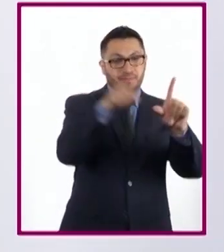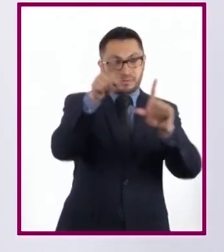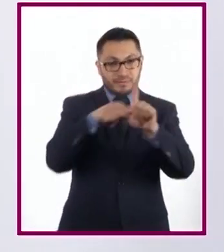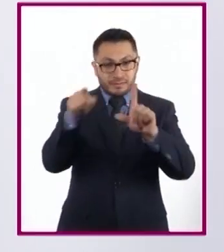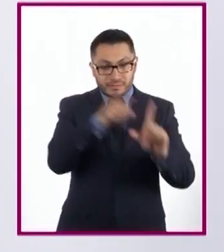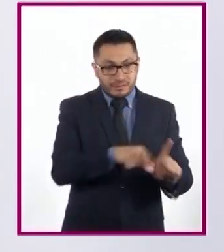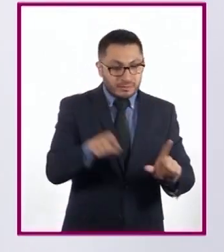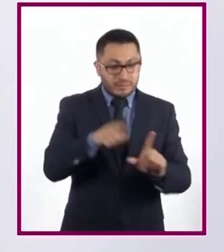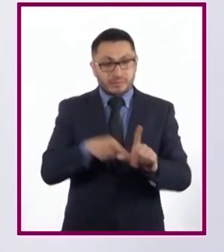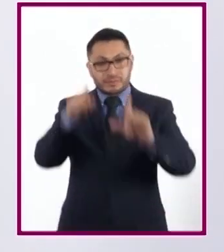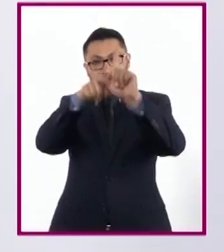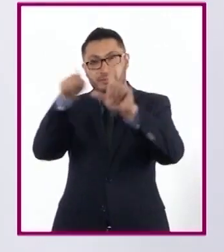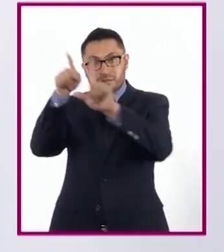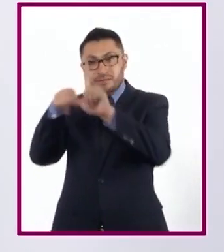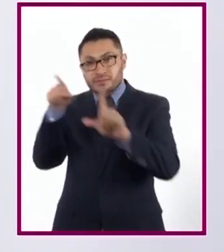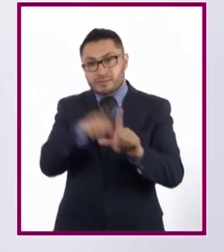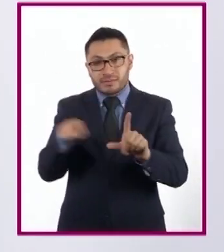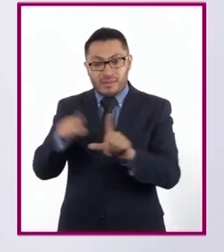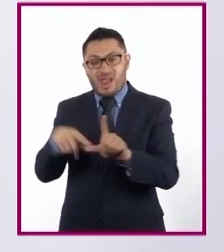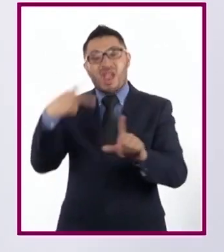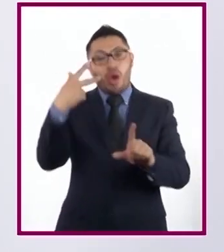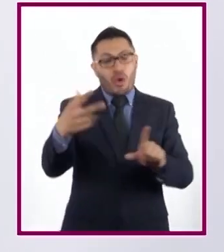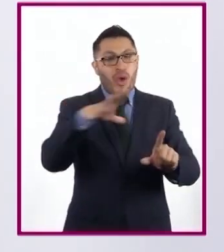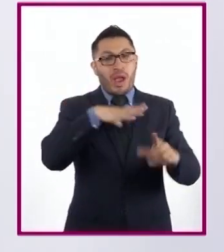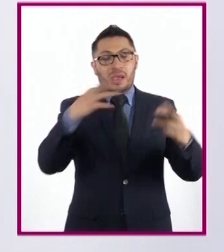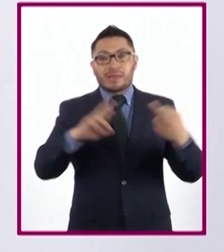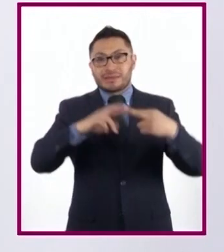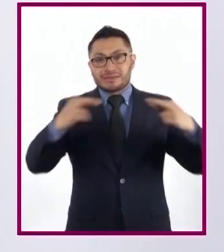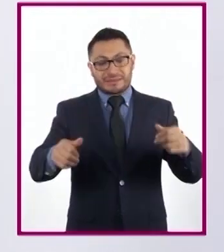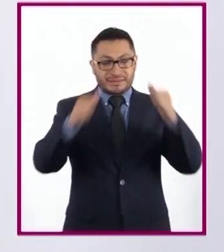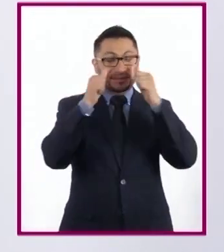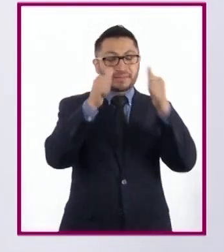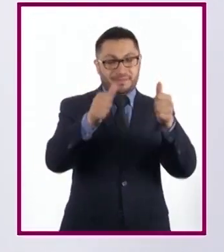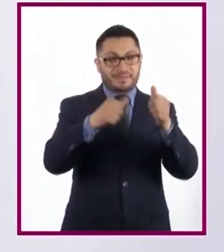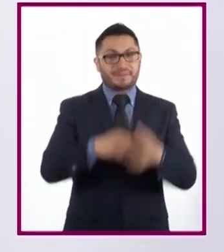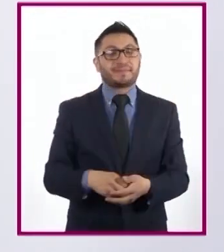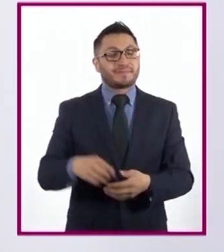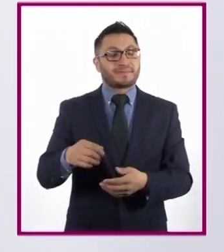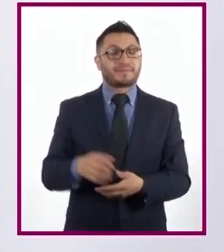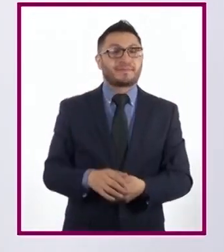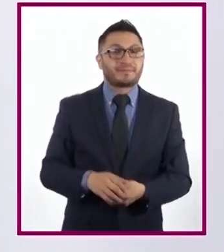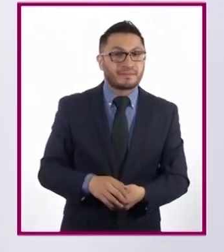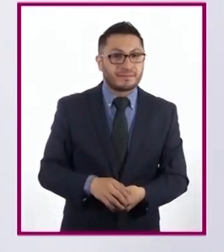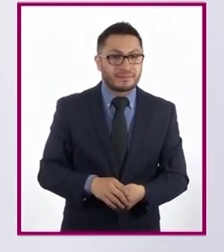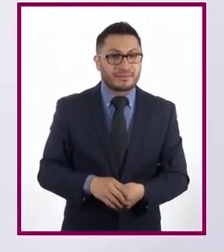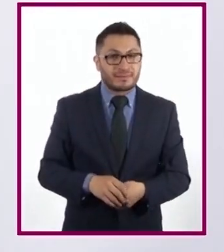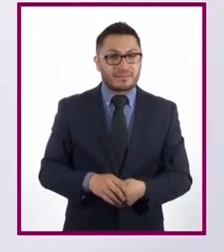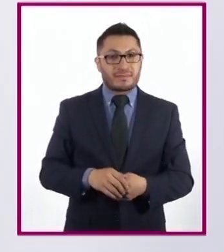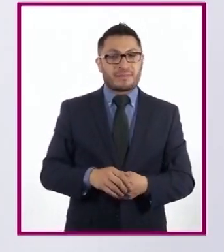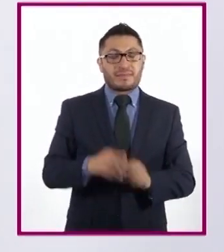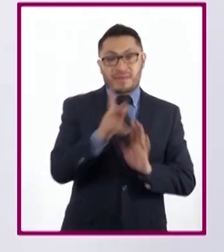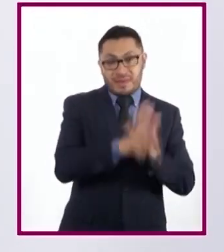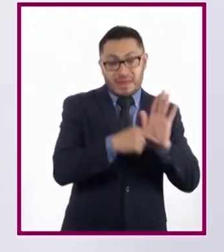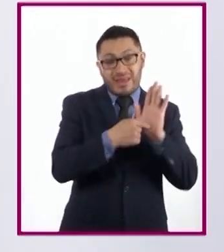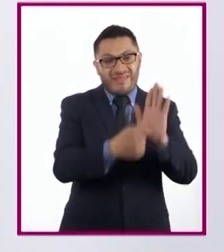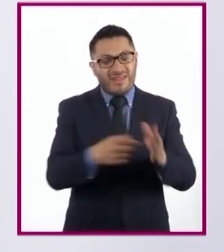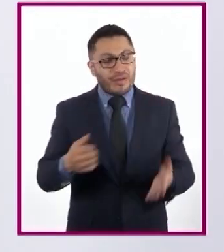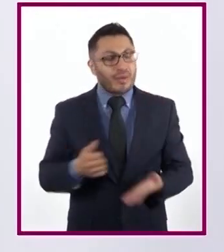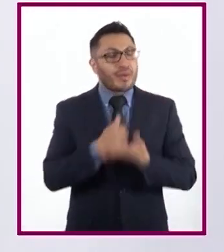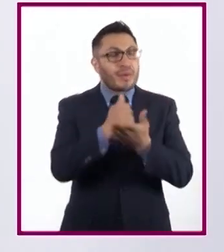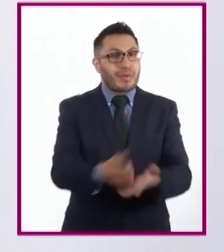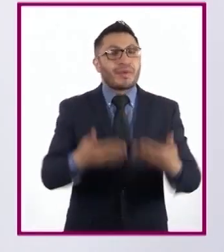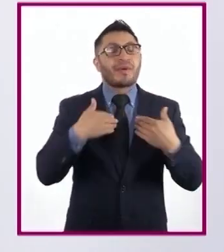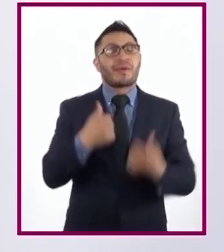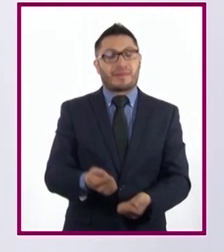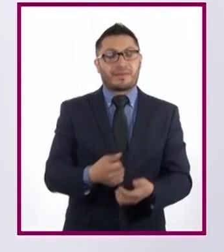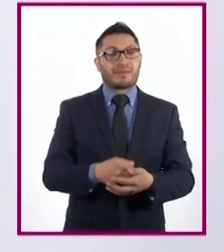establecer una relación entre estos ángulos. Atención al siguiente audiovisual que nos ayudará a fortalecer estos